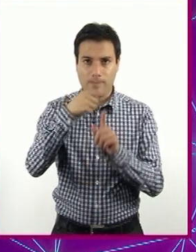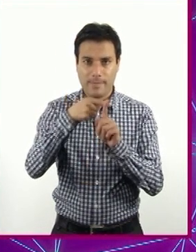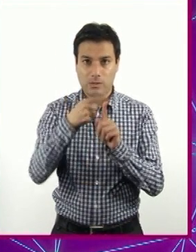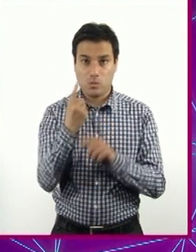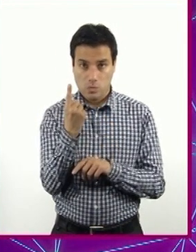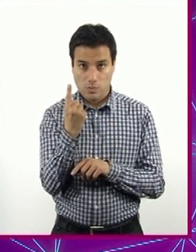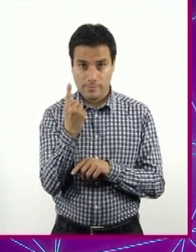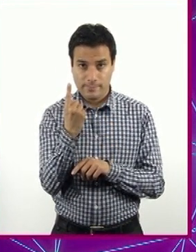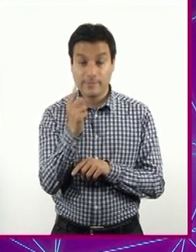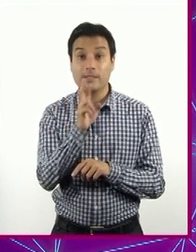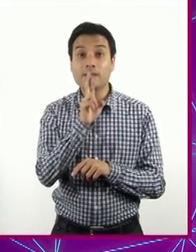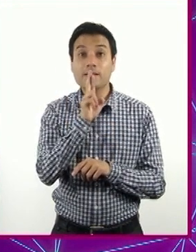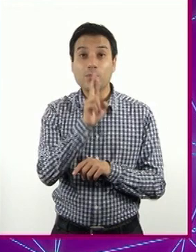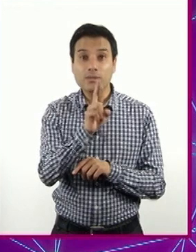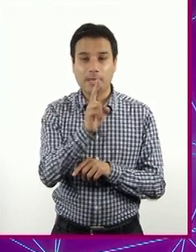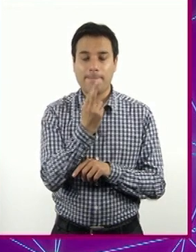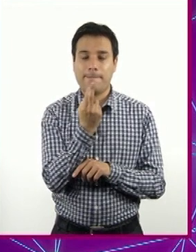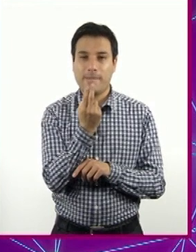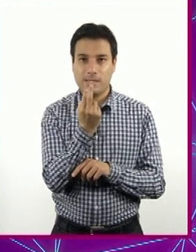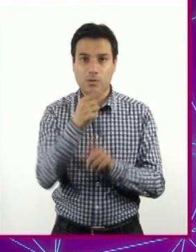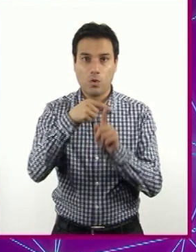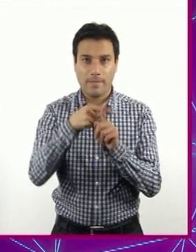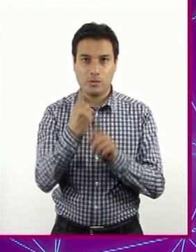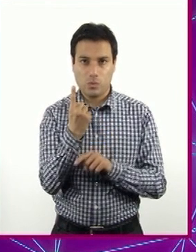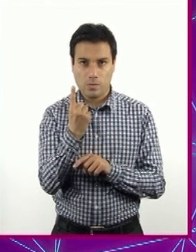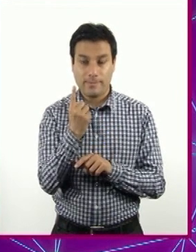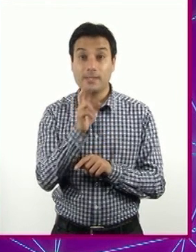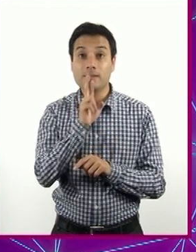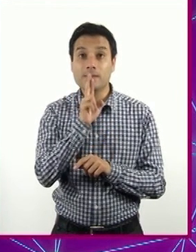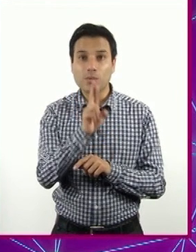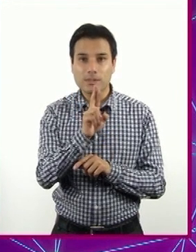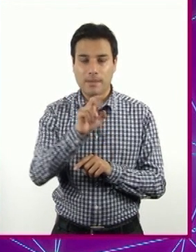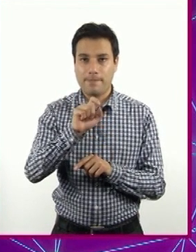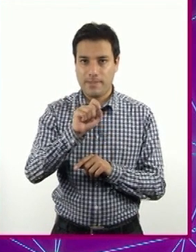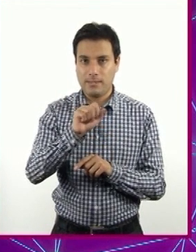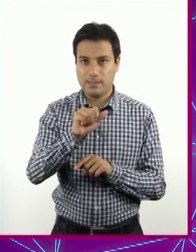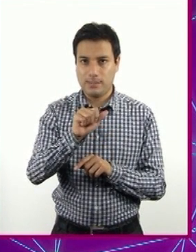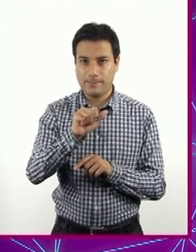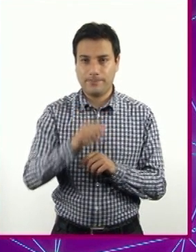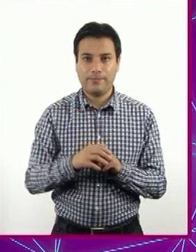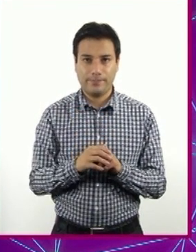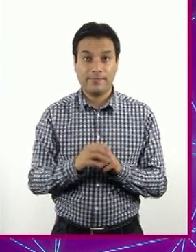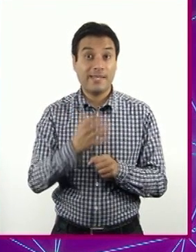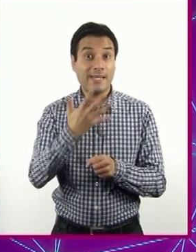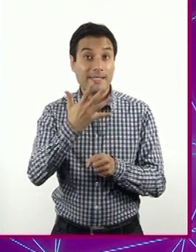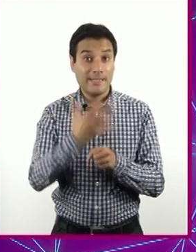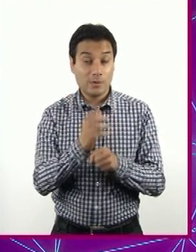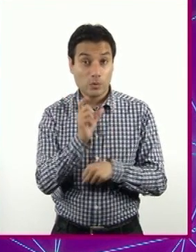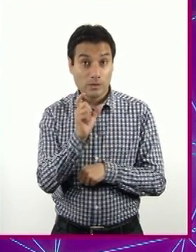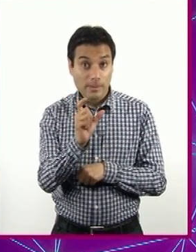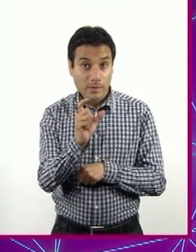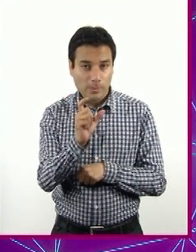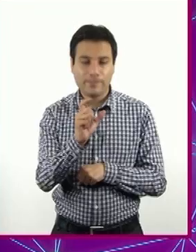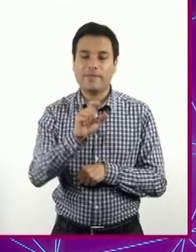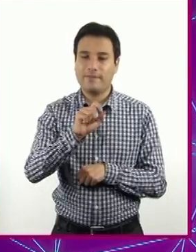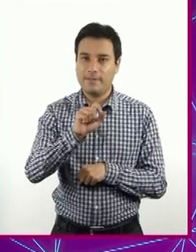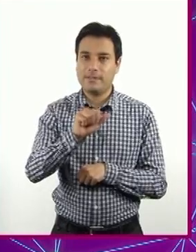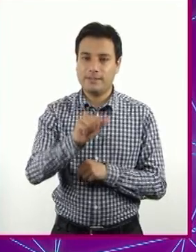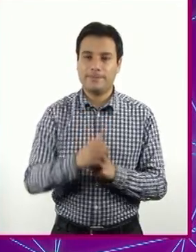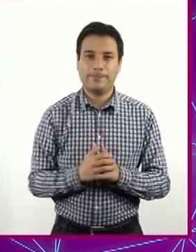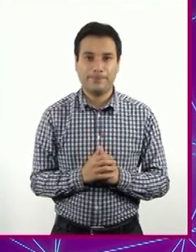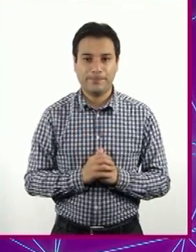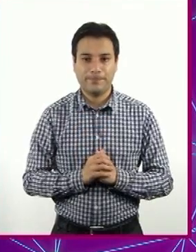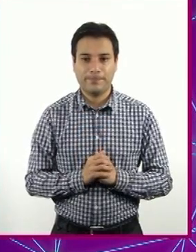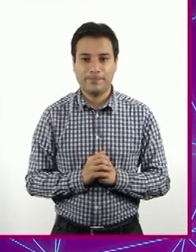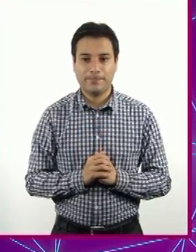1 es igual a 25 más 1 igual a 26. El quinto término de la sucesión es 26.